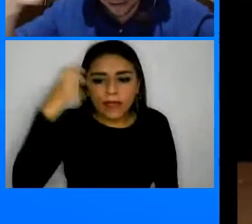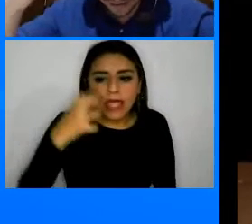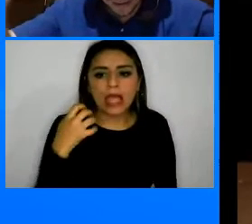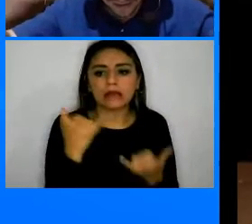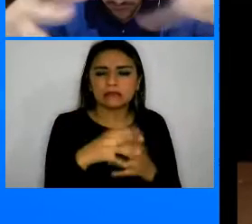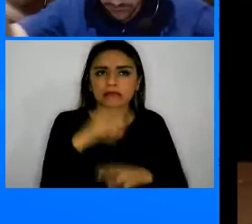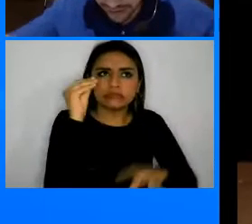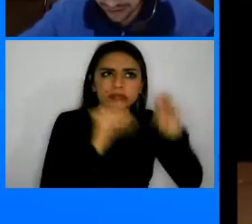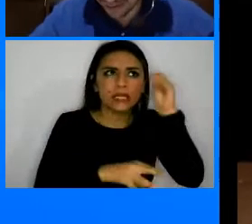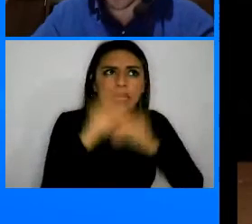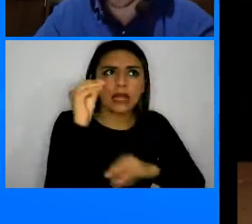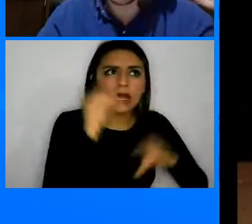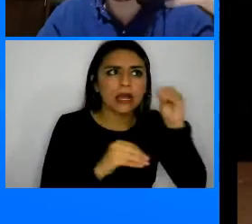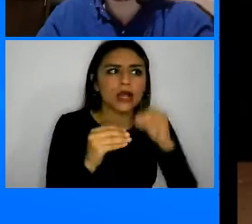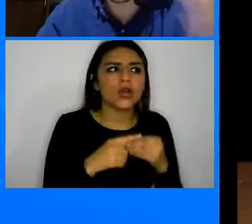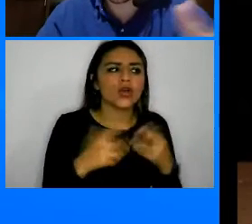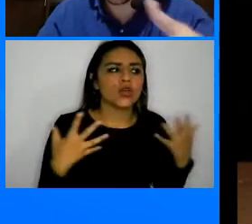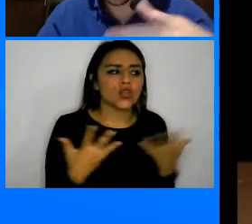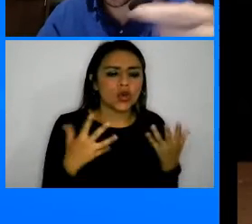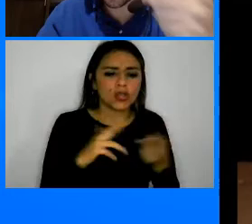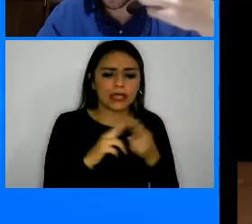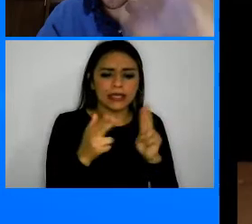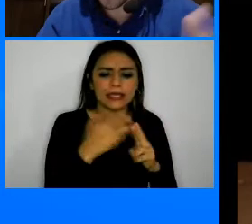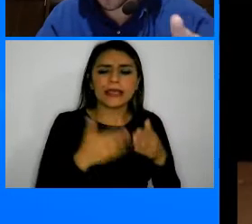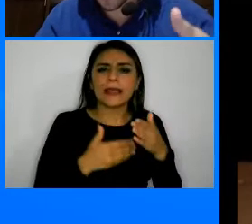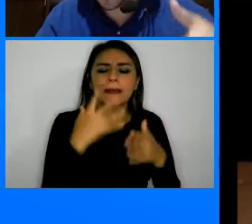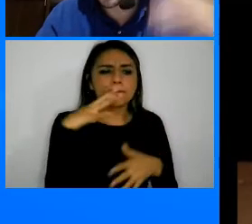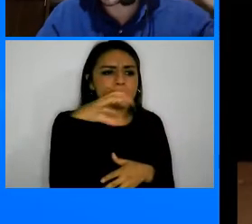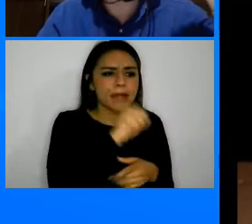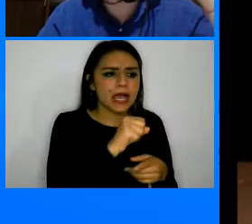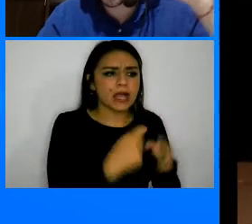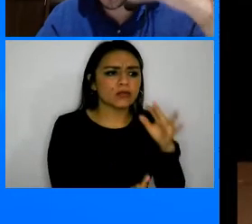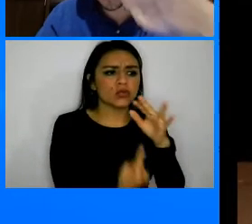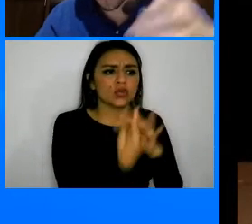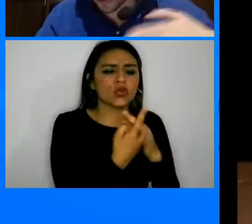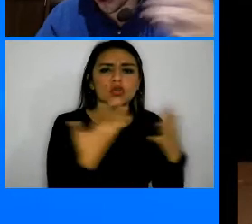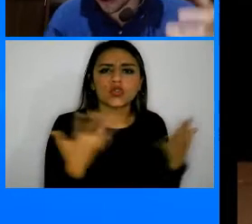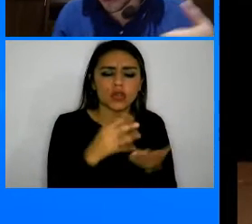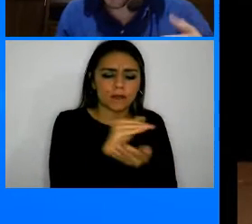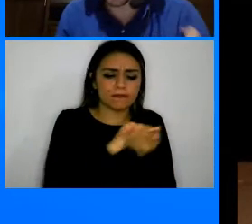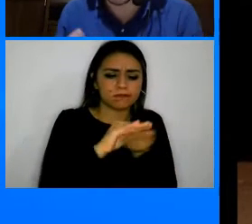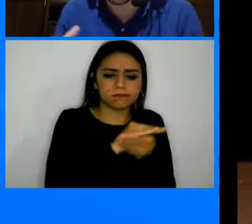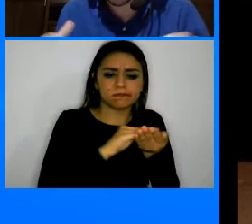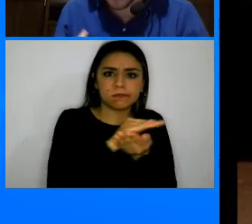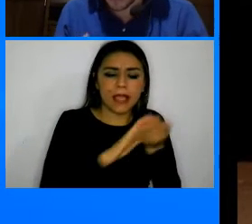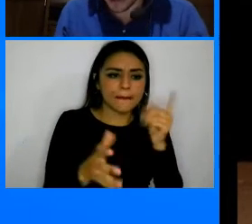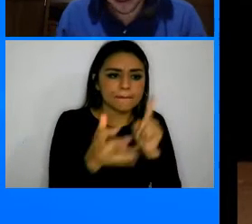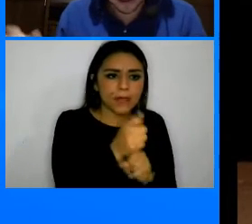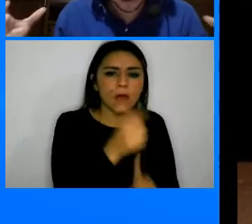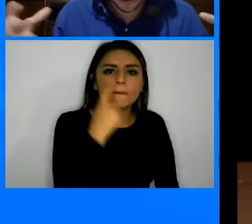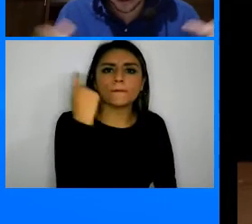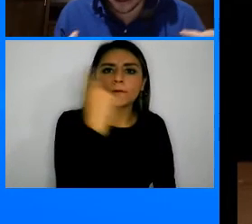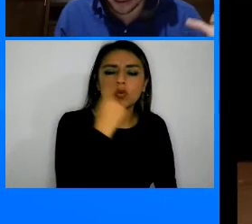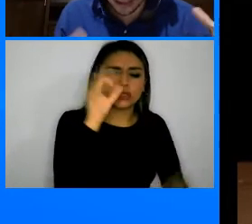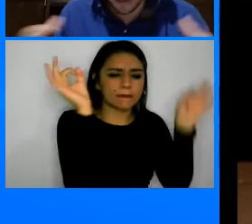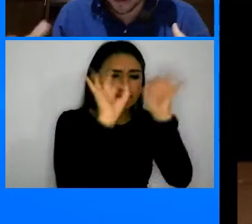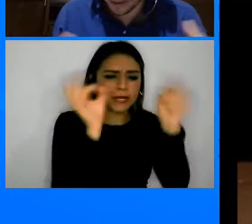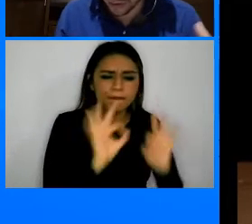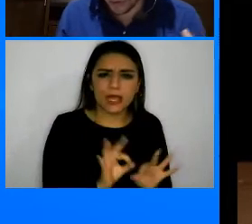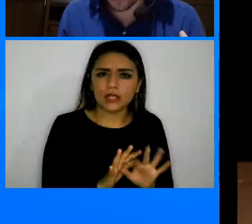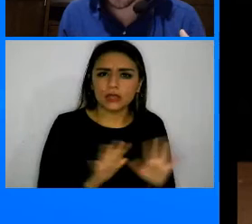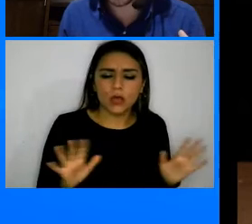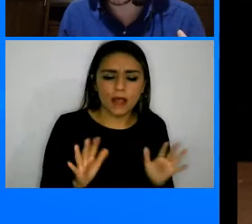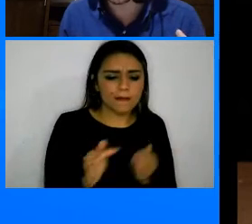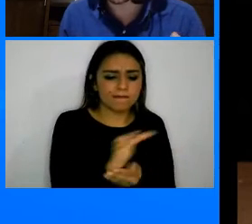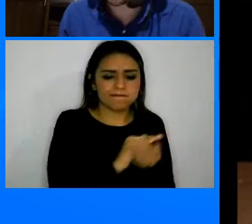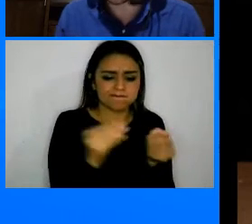aprenden, entienden dónde encontrar estos yacimientos de arcilla, la consiguen, la buscan, la preparan, la mezclan